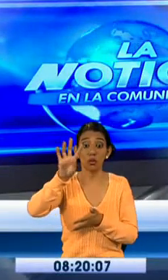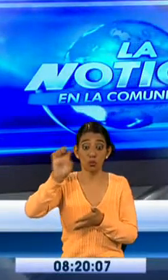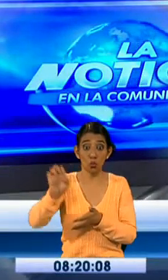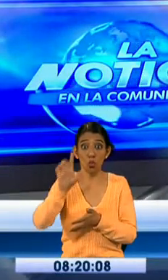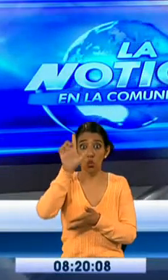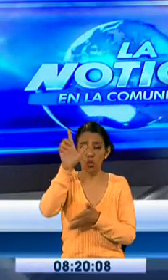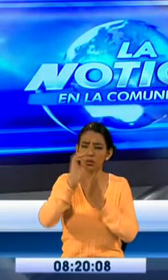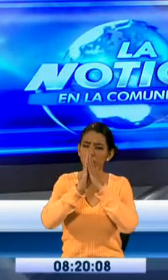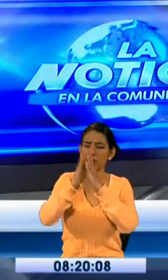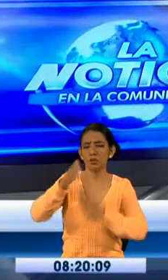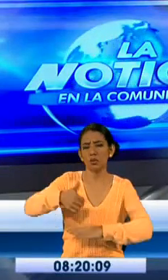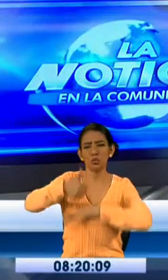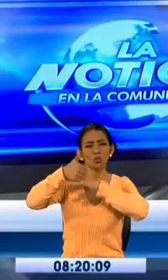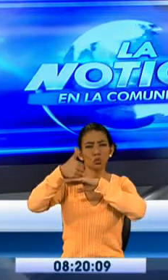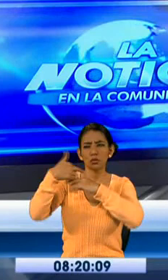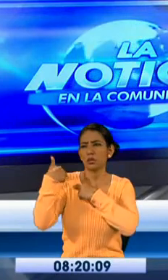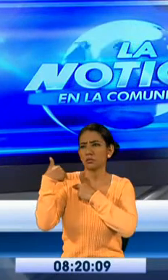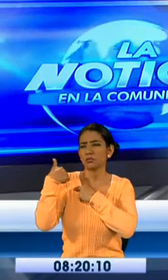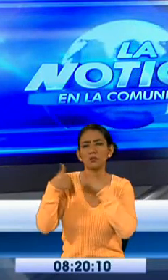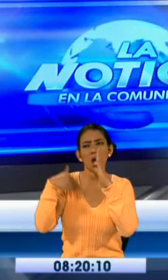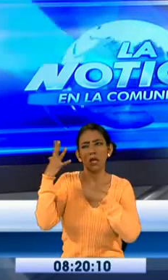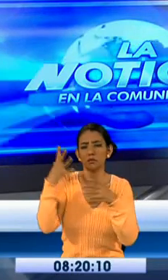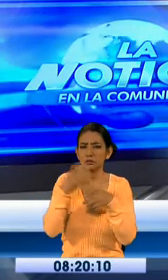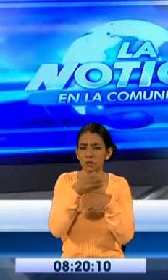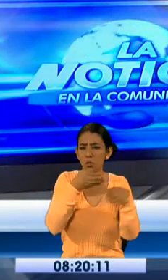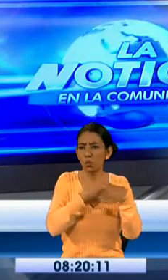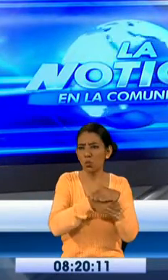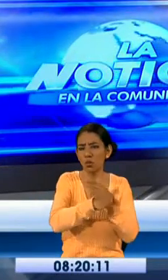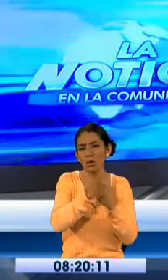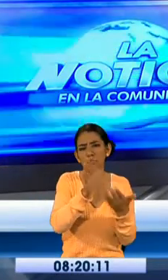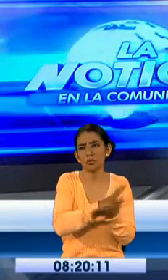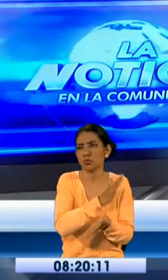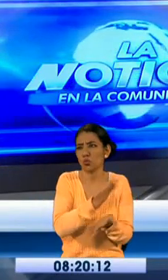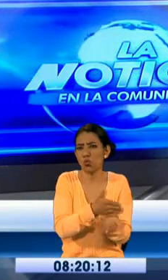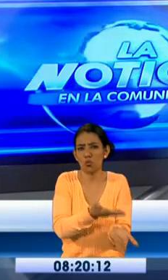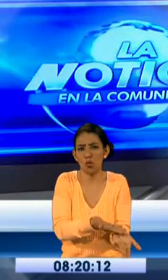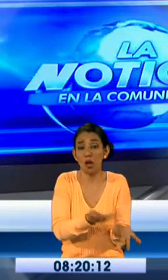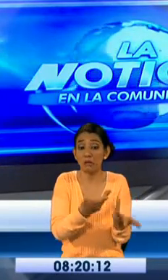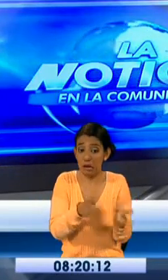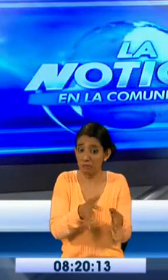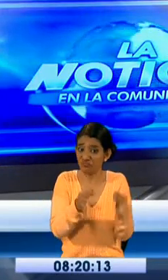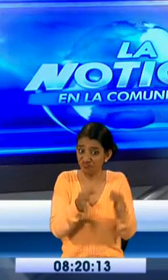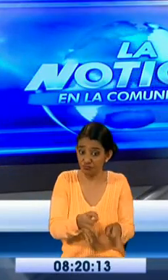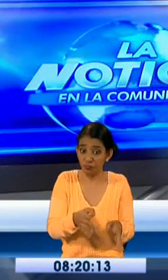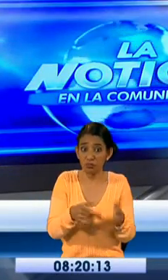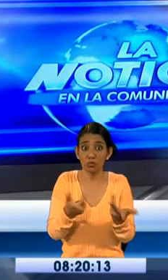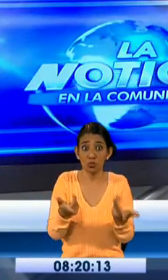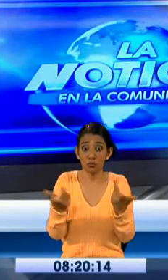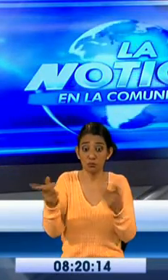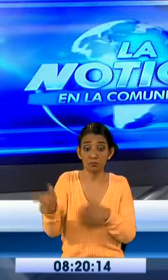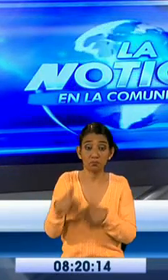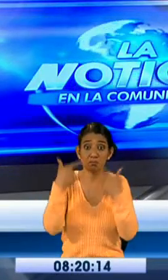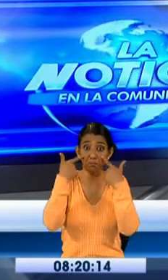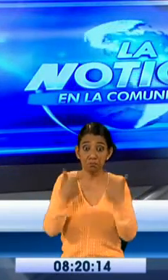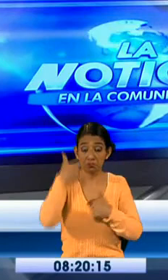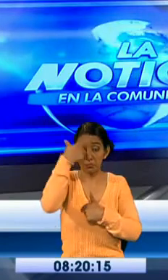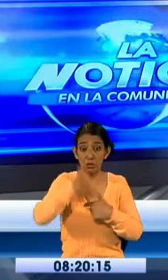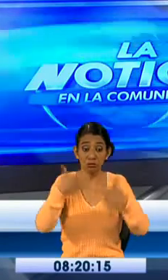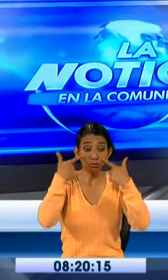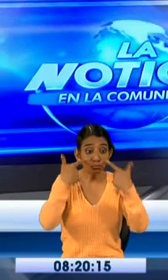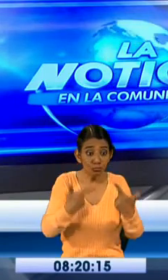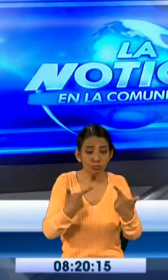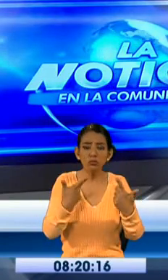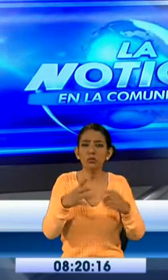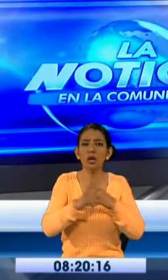autoridades competentes mayor seguridad en esta institución educativa, ya que afirman que desde que no hay conserje, en el plantel les han robado por